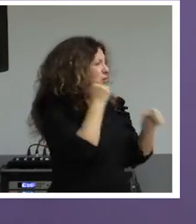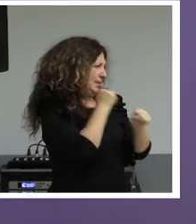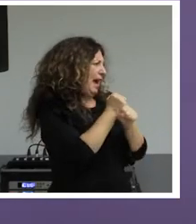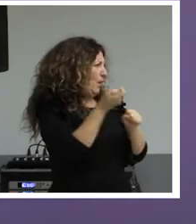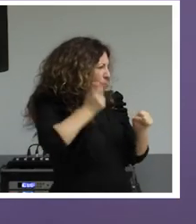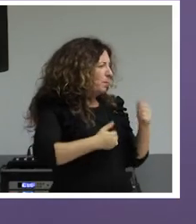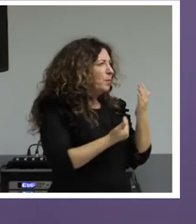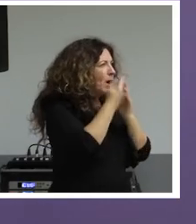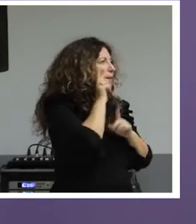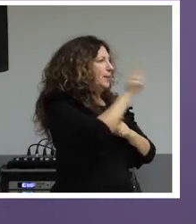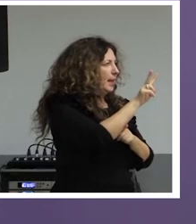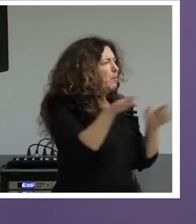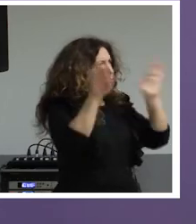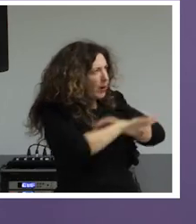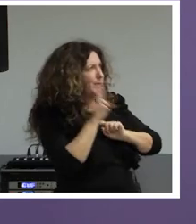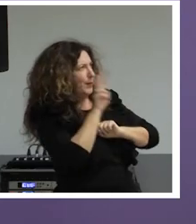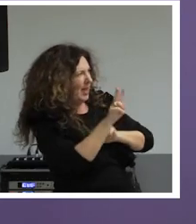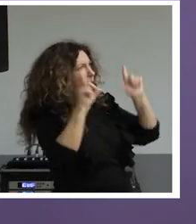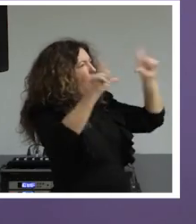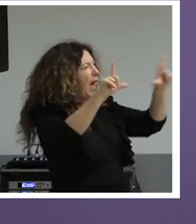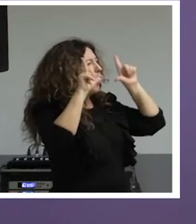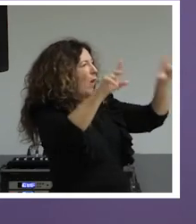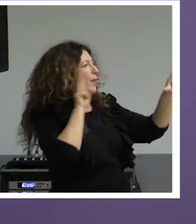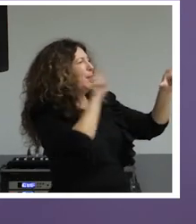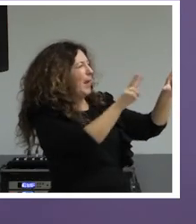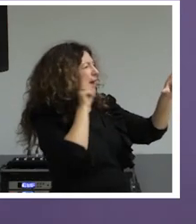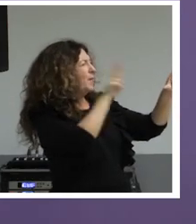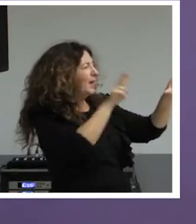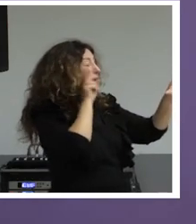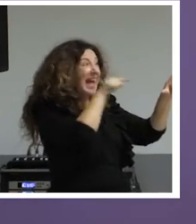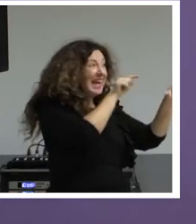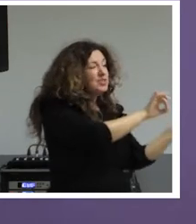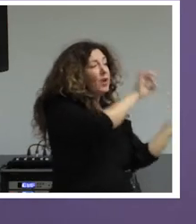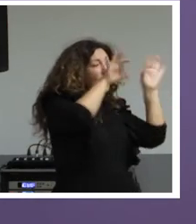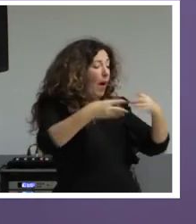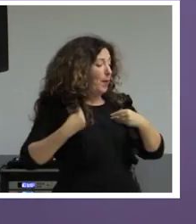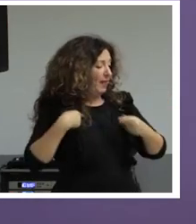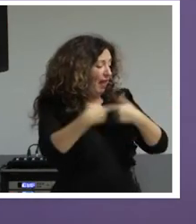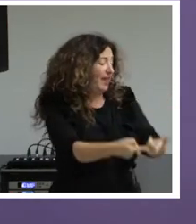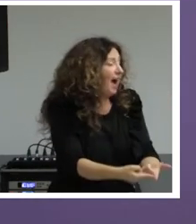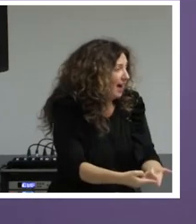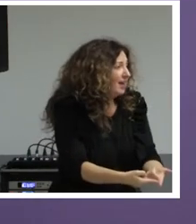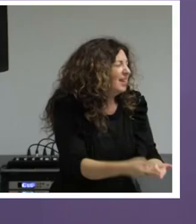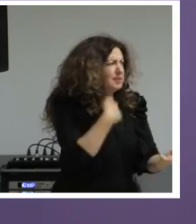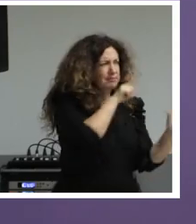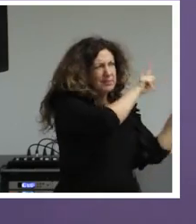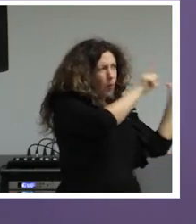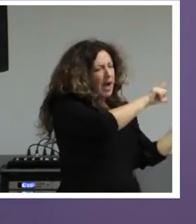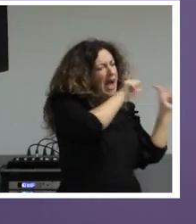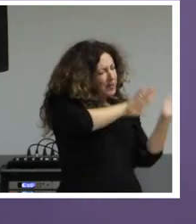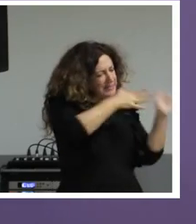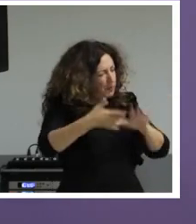titula tiene una leyenda que pone si crees que puedes es que puedes y yo esto lo he visto durante mis 20 años de carrera profesional